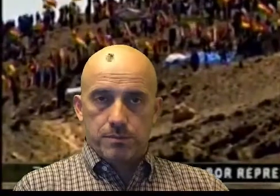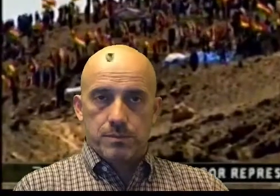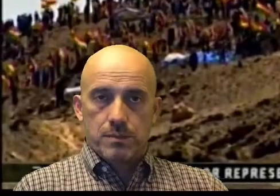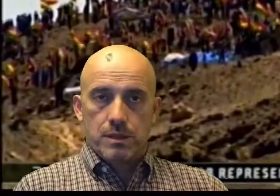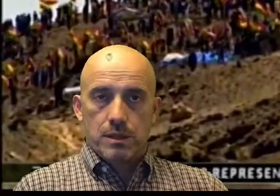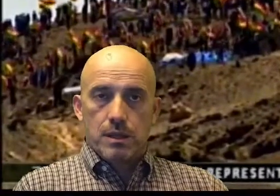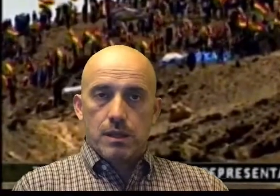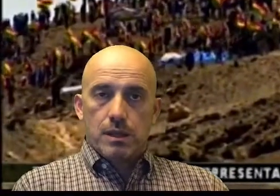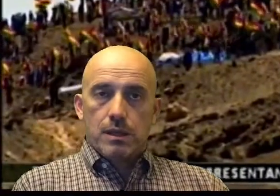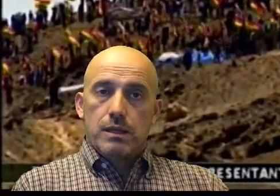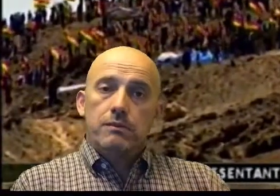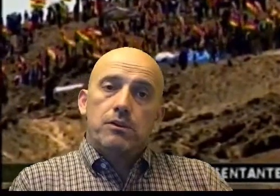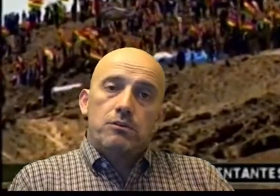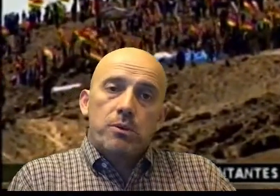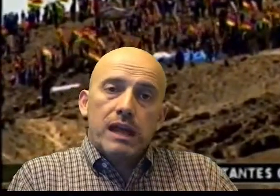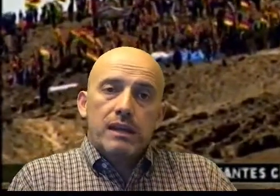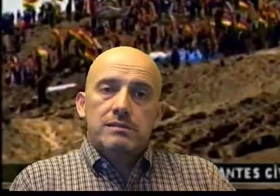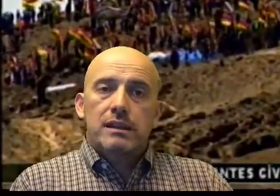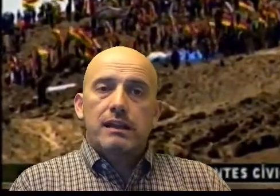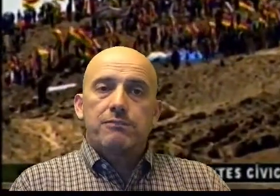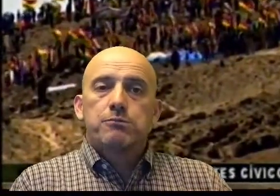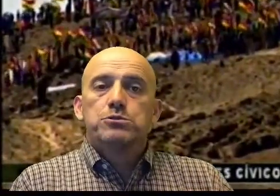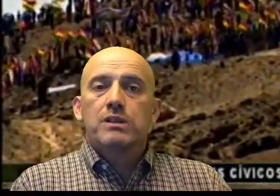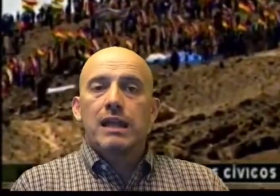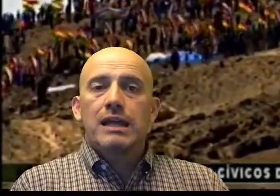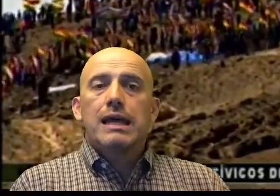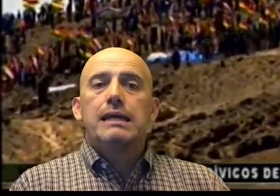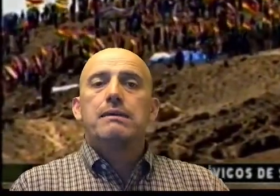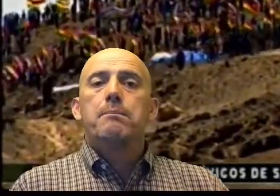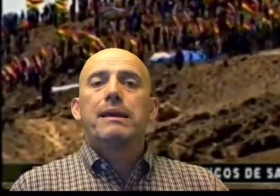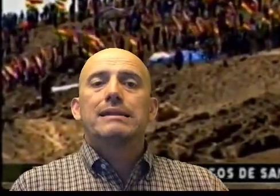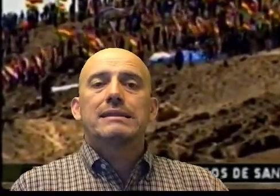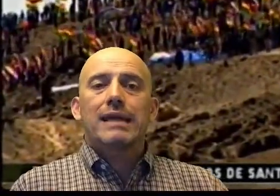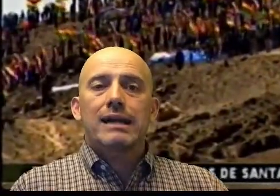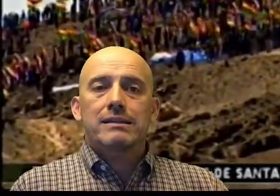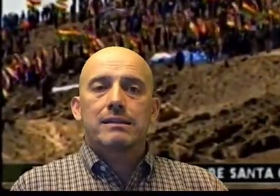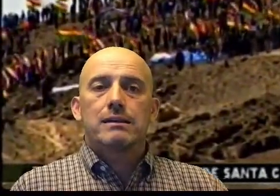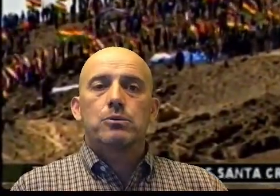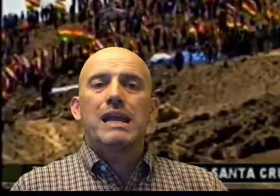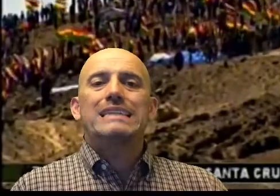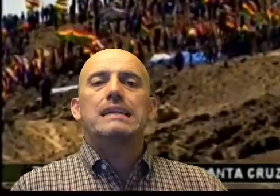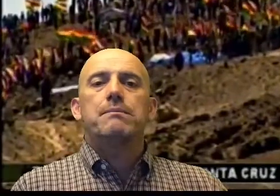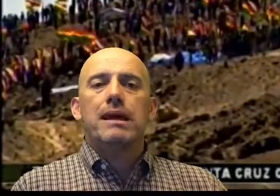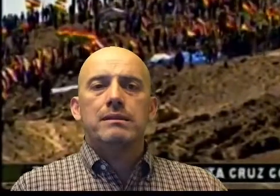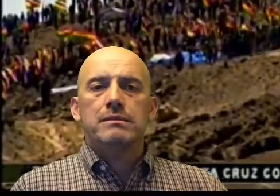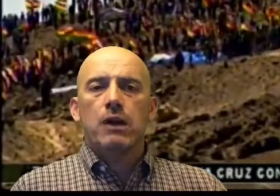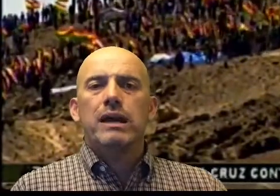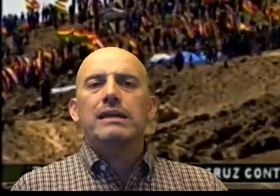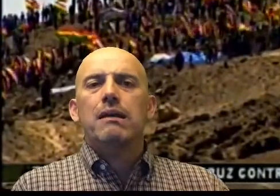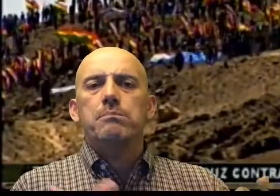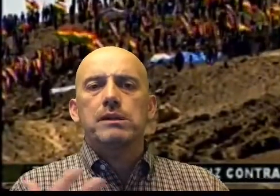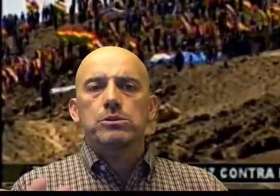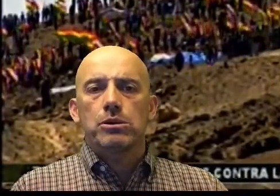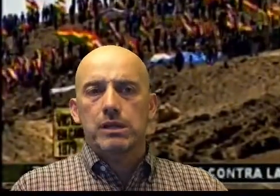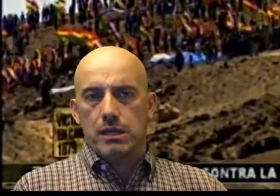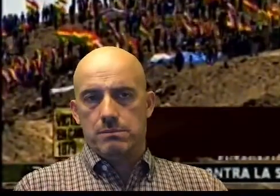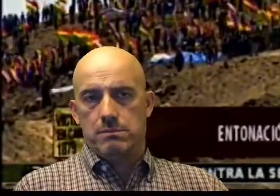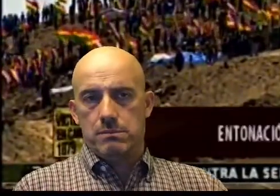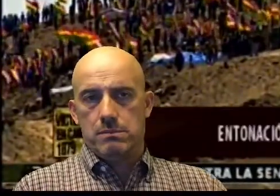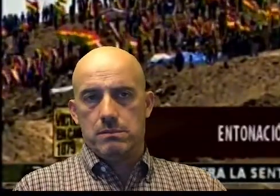tambillo evo morales le fue funcional inventar una tremenda una gran